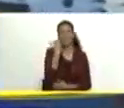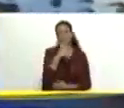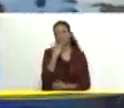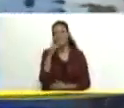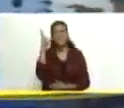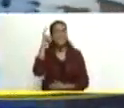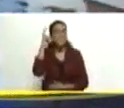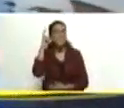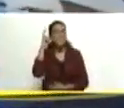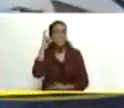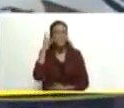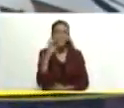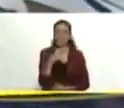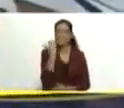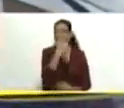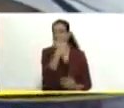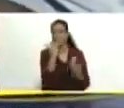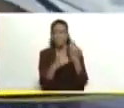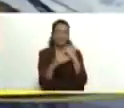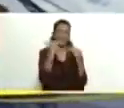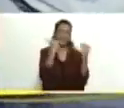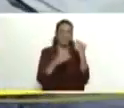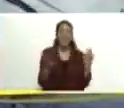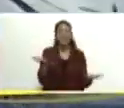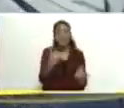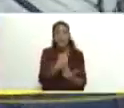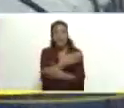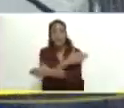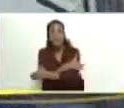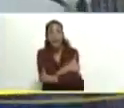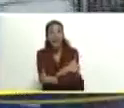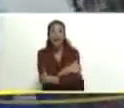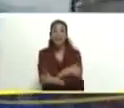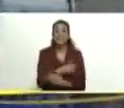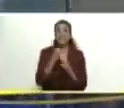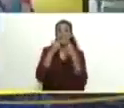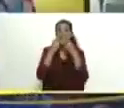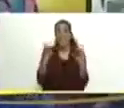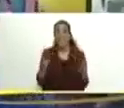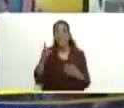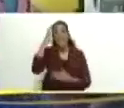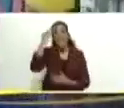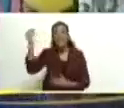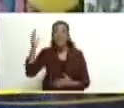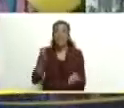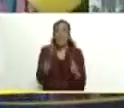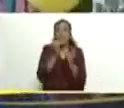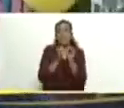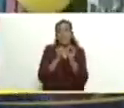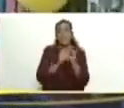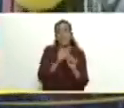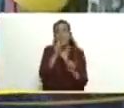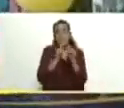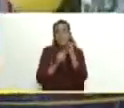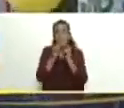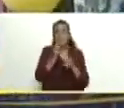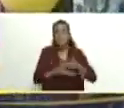Dios me la bendiga. Vente, dame un abrazo, pues. Eso. Dios me la bendiga.